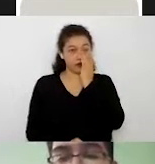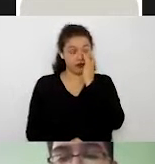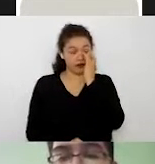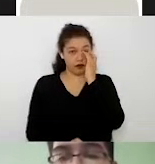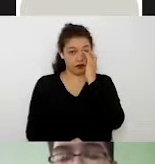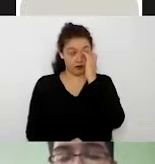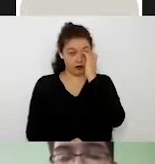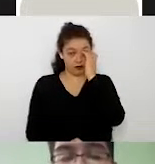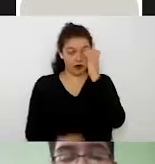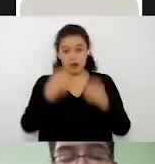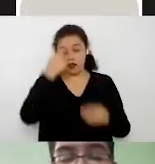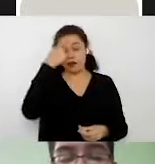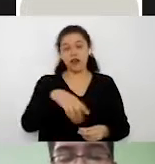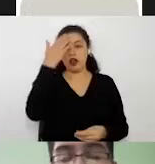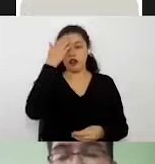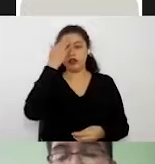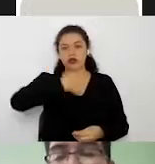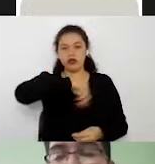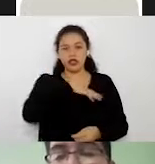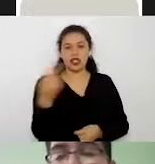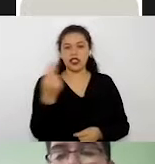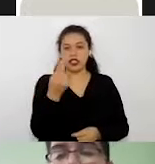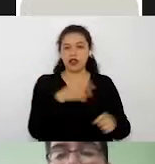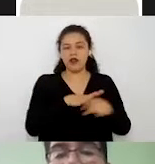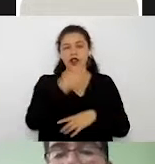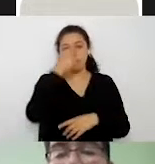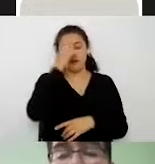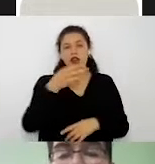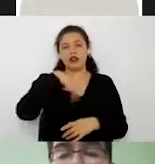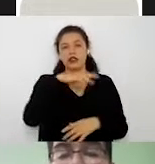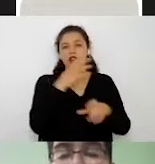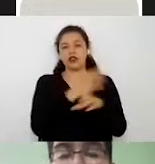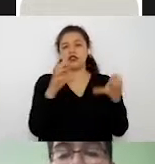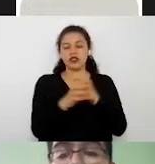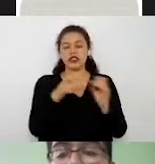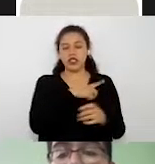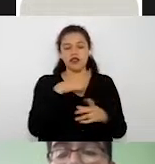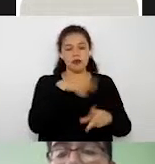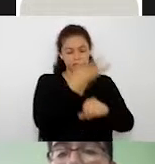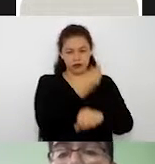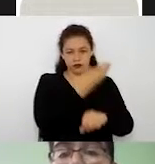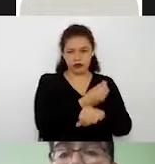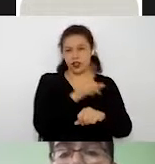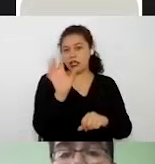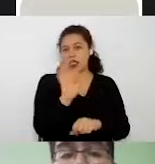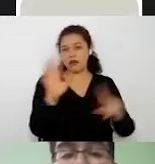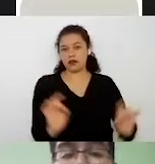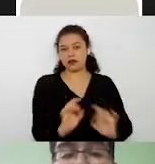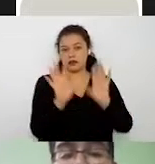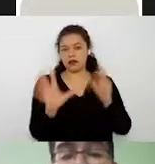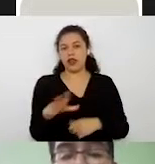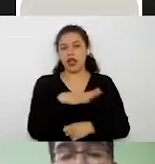cuanto a quizás aspectos que hay que solventar para que en dado caso de que hubiera